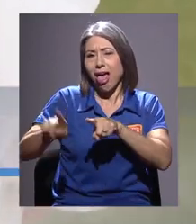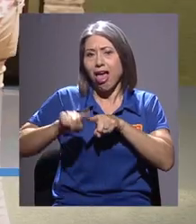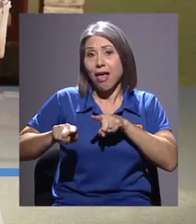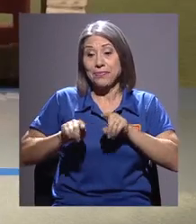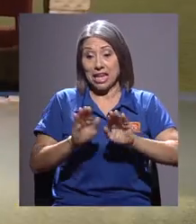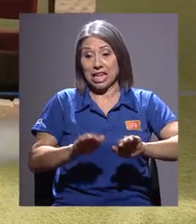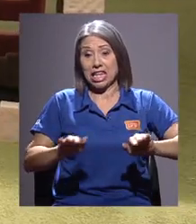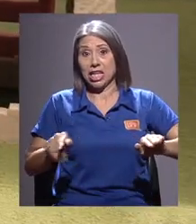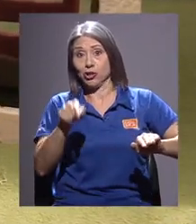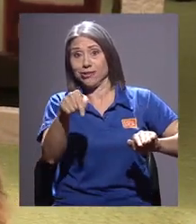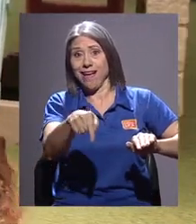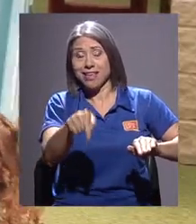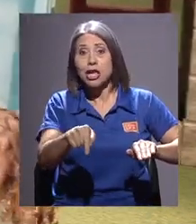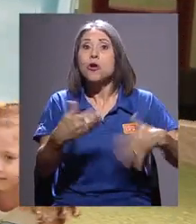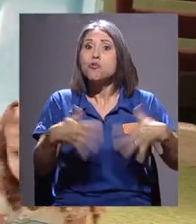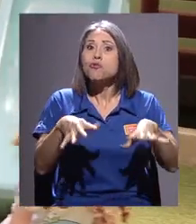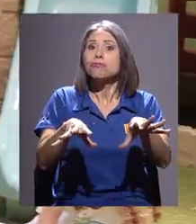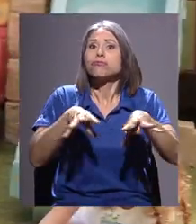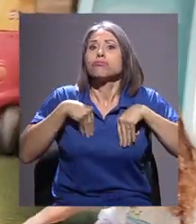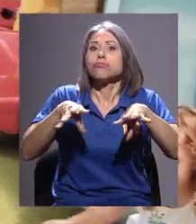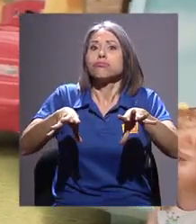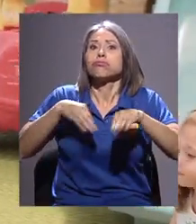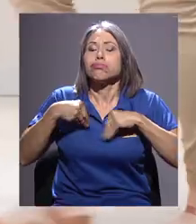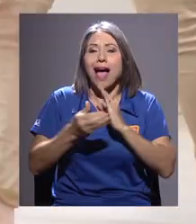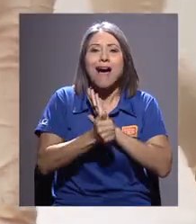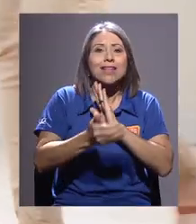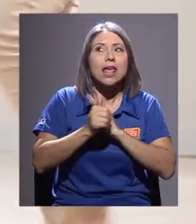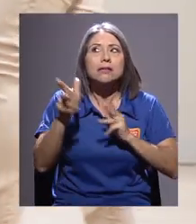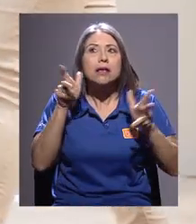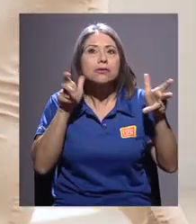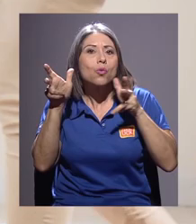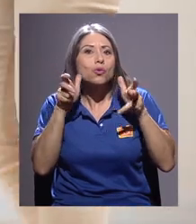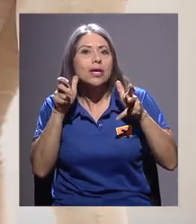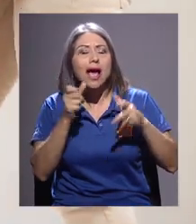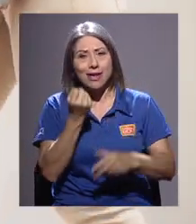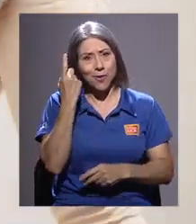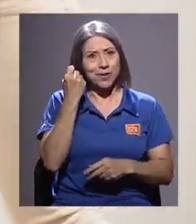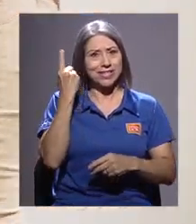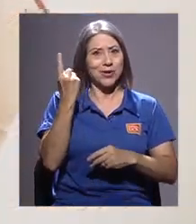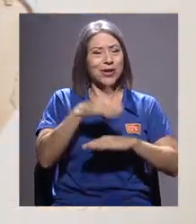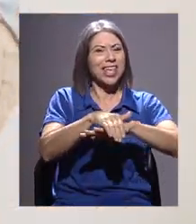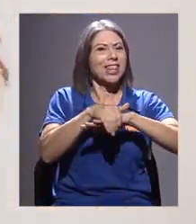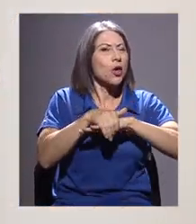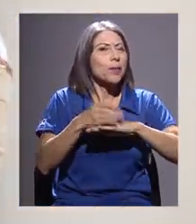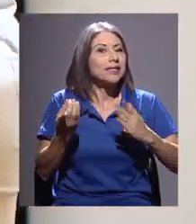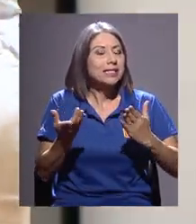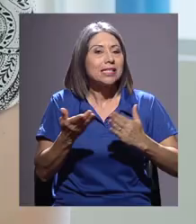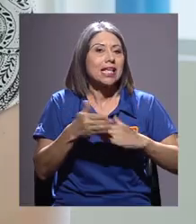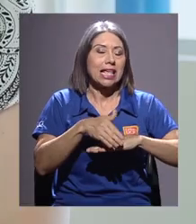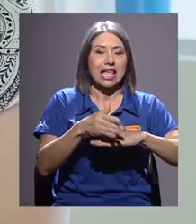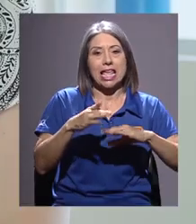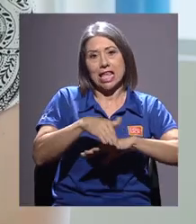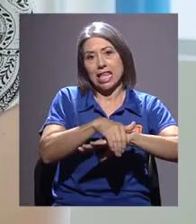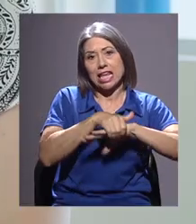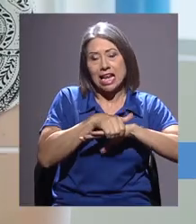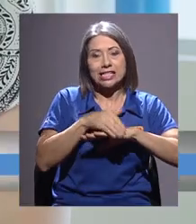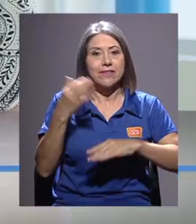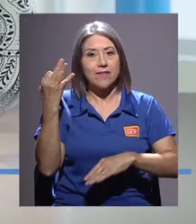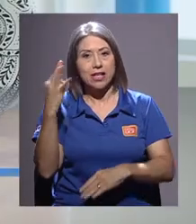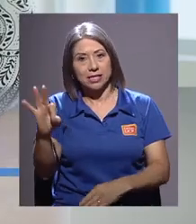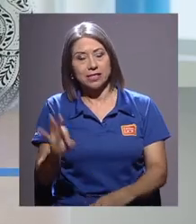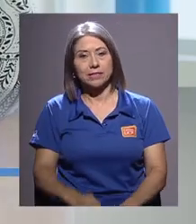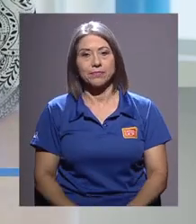que han pasado por ahí adquieran habilidades de escucha y comprensión de los idiomas inglés y francés. El proyecto